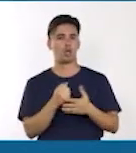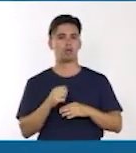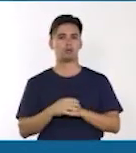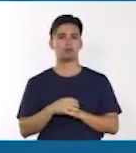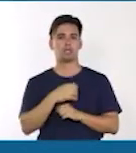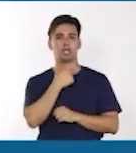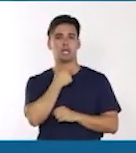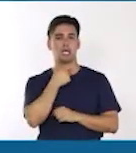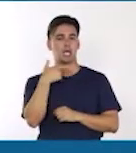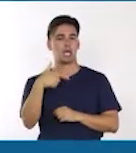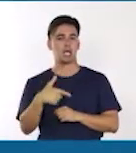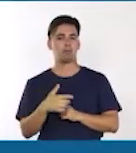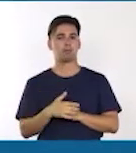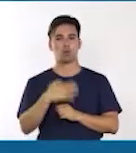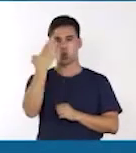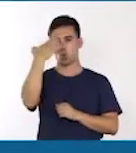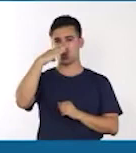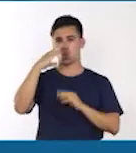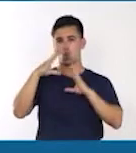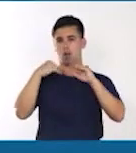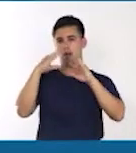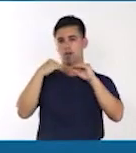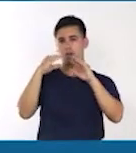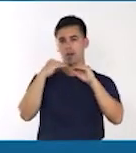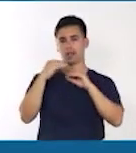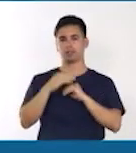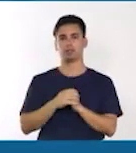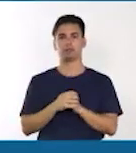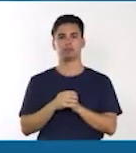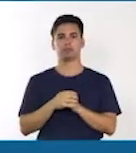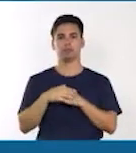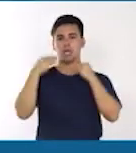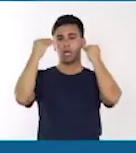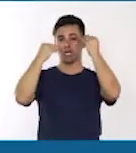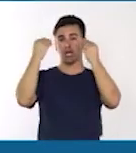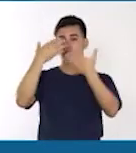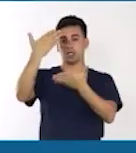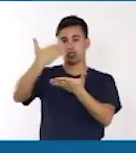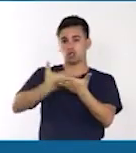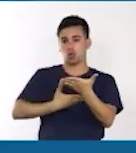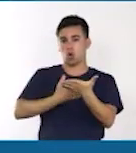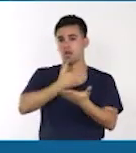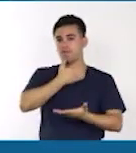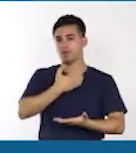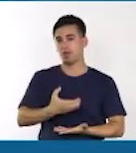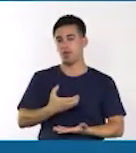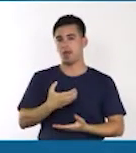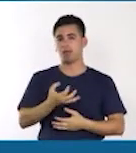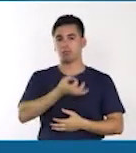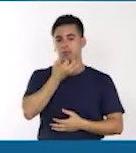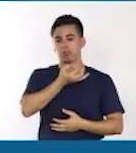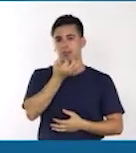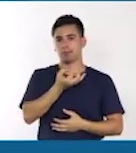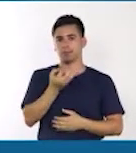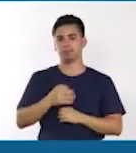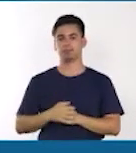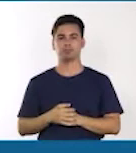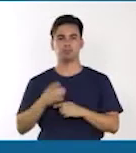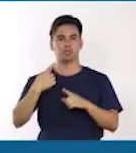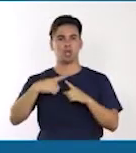sitio de Cuba Debate. Ahí aparecen las reflexiones de Fidel Castro, aparecen especiales,